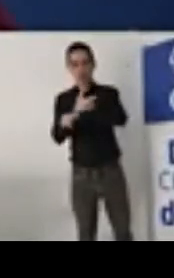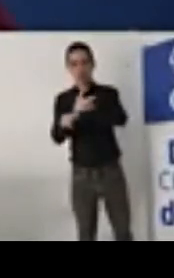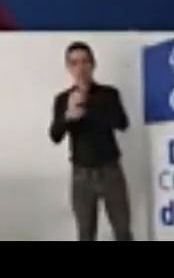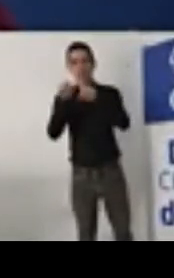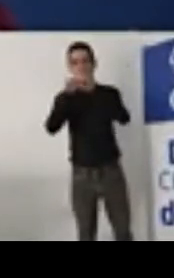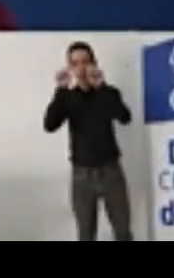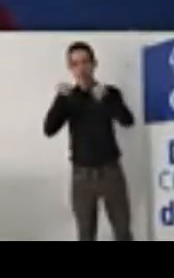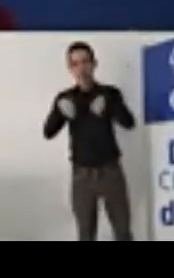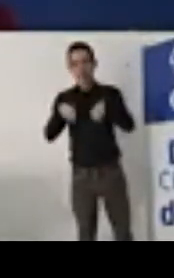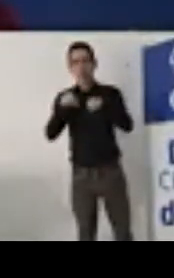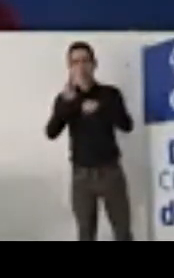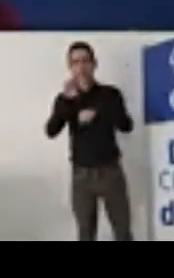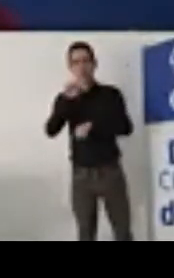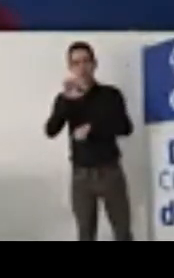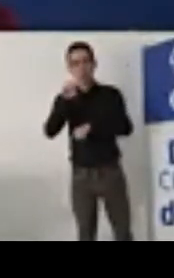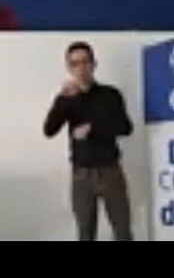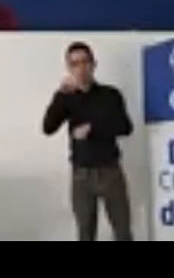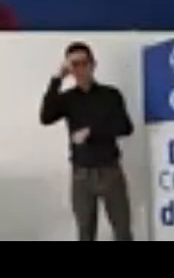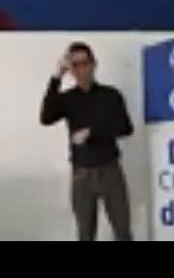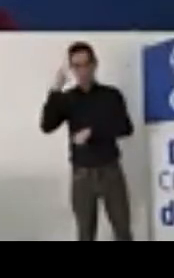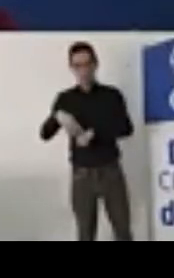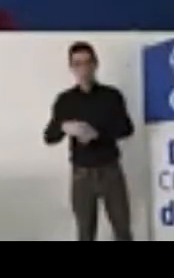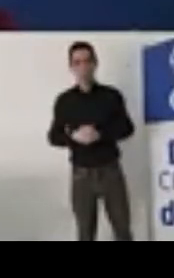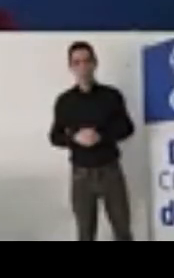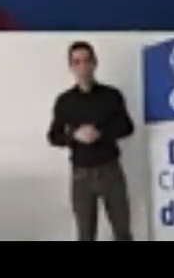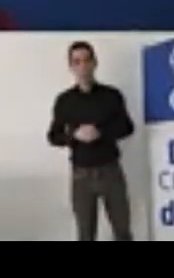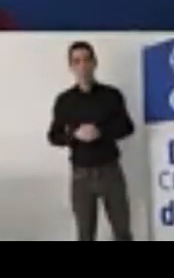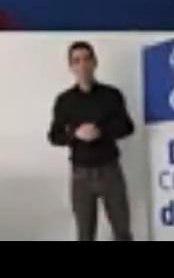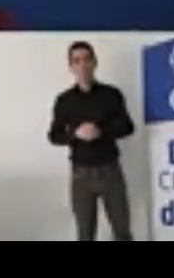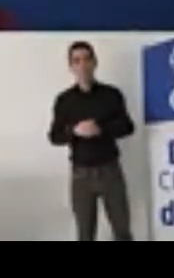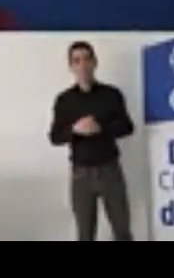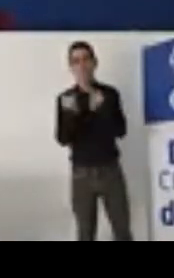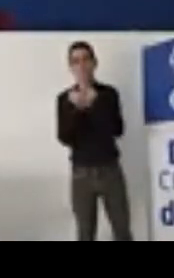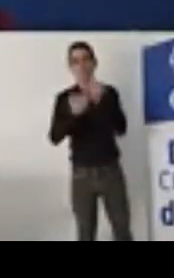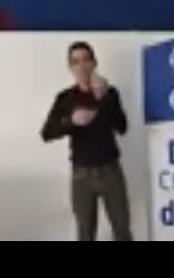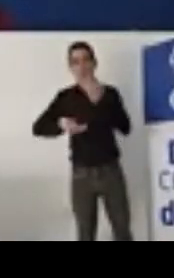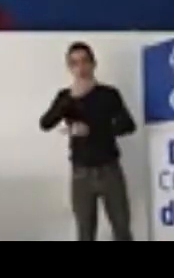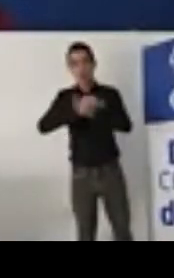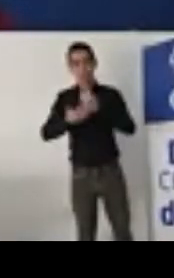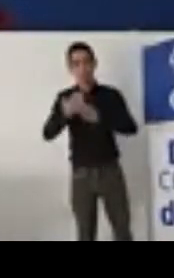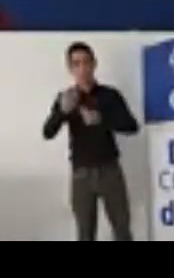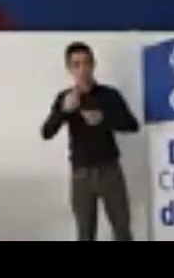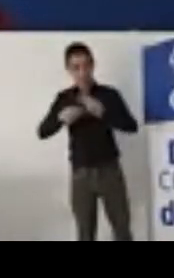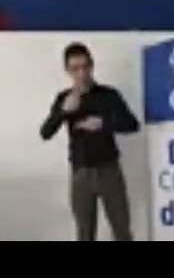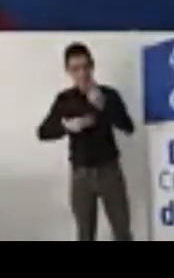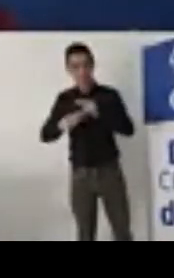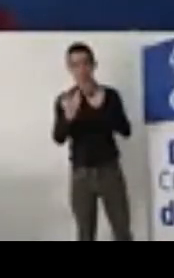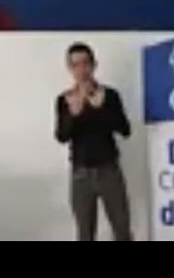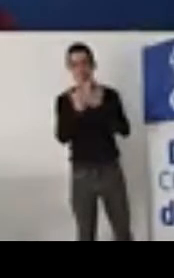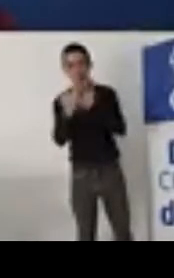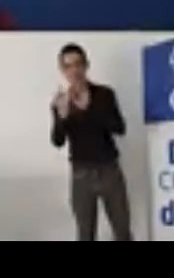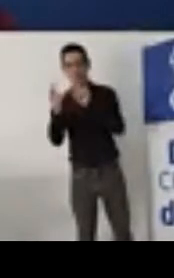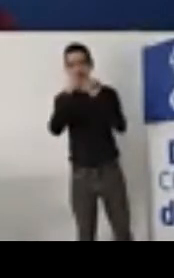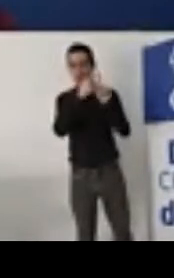a estos diálogos, me gustaría también agradecer la presencia de todos ustedes que tanto en Zoom como a través de redes sociales